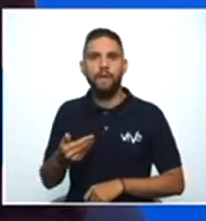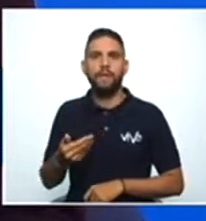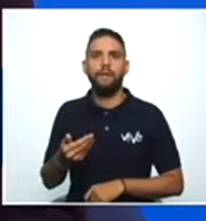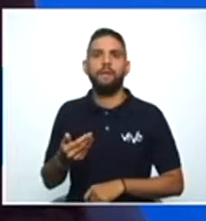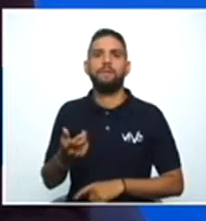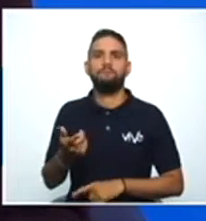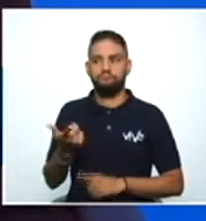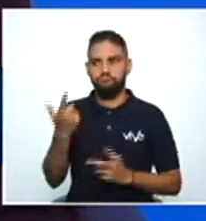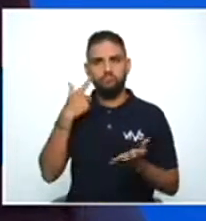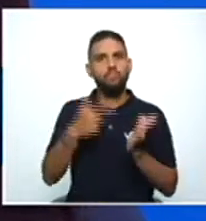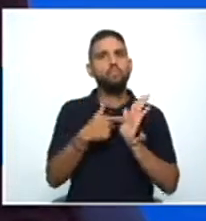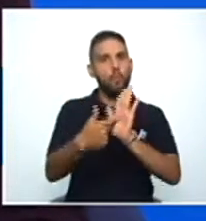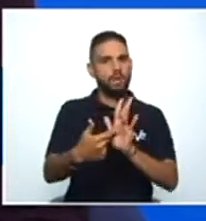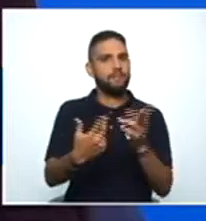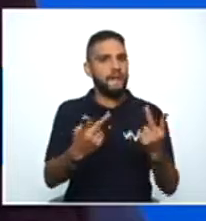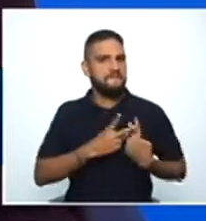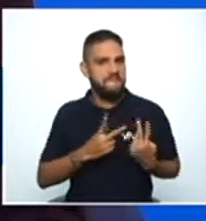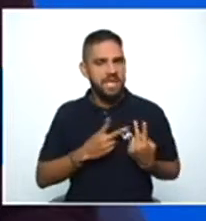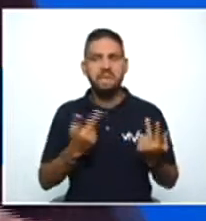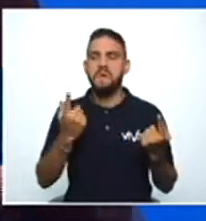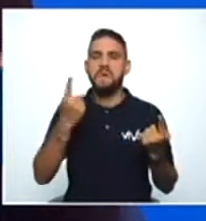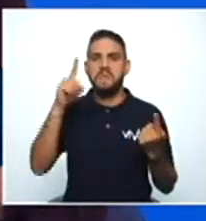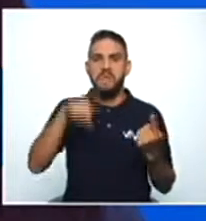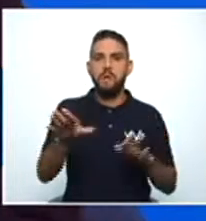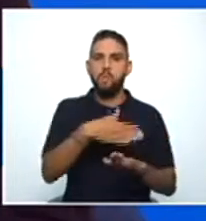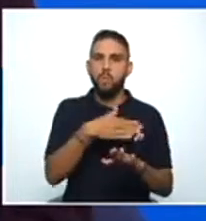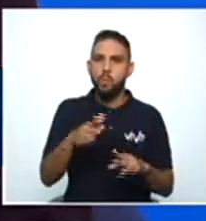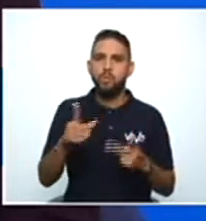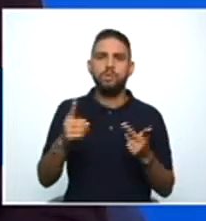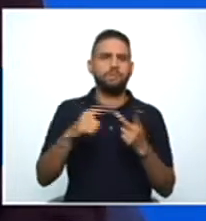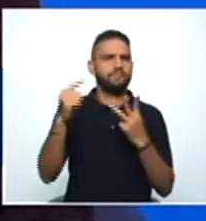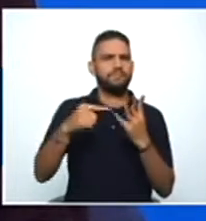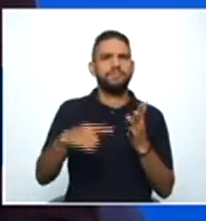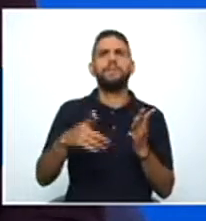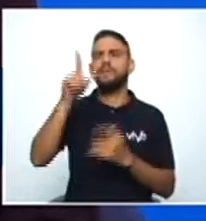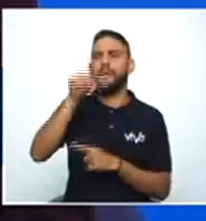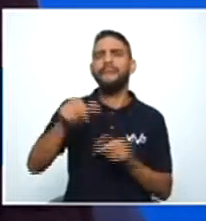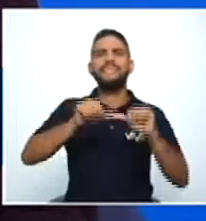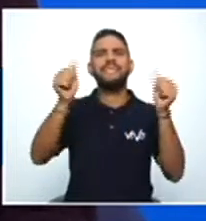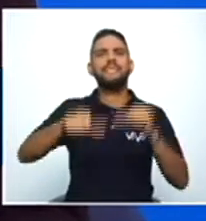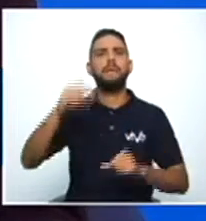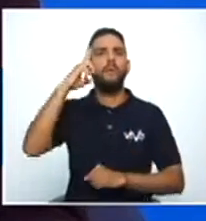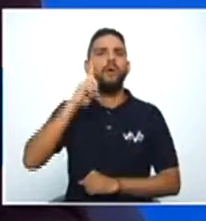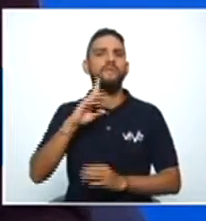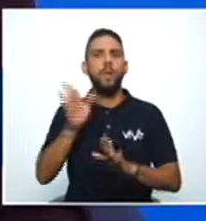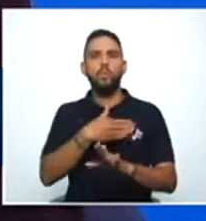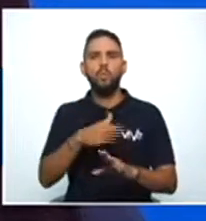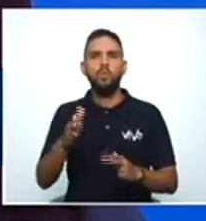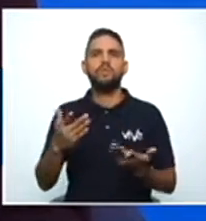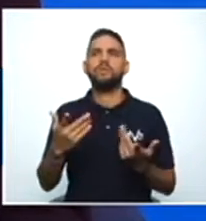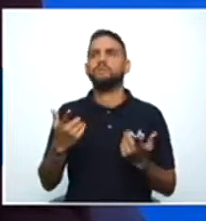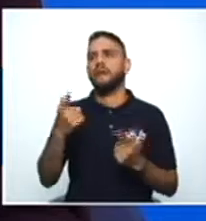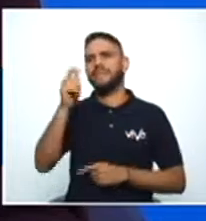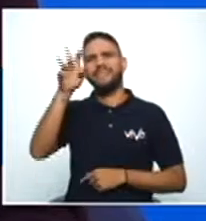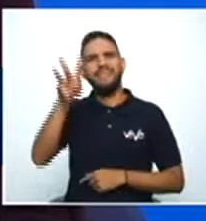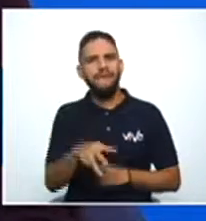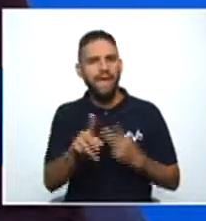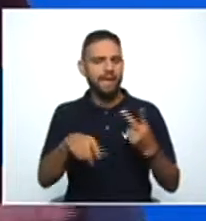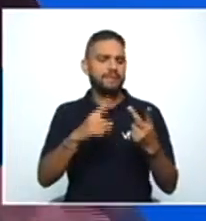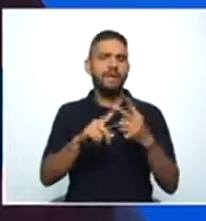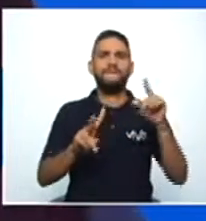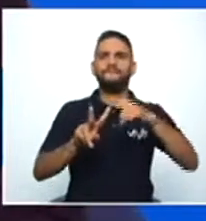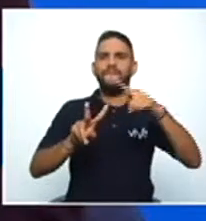vive tv asimismo en otros en otros medios vinculados con el sistema o libran de comunicación información como es el caso de tévez como es el caso